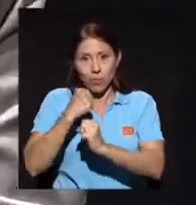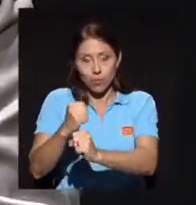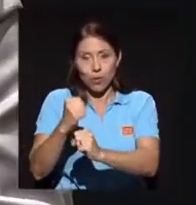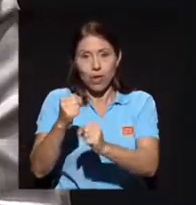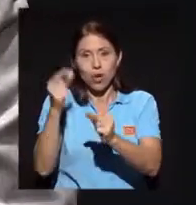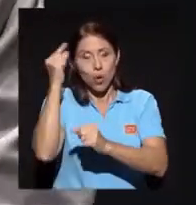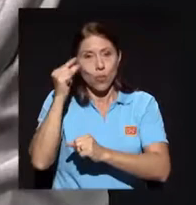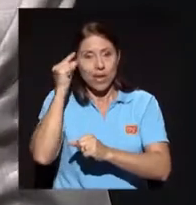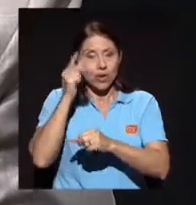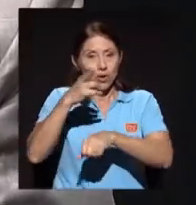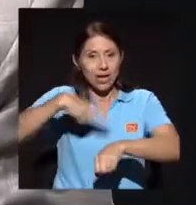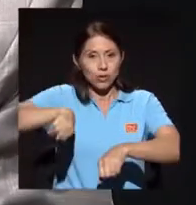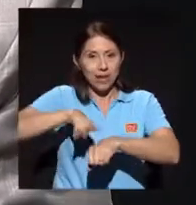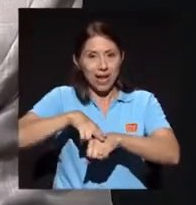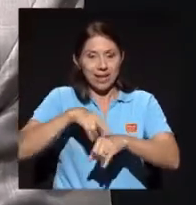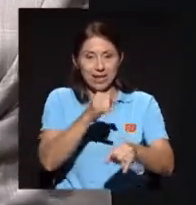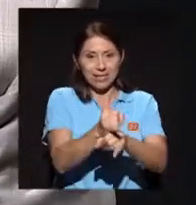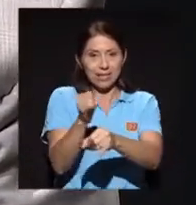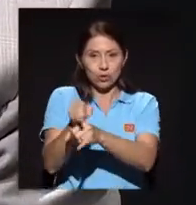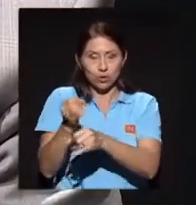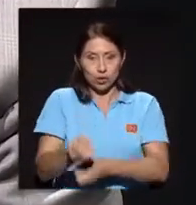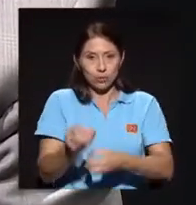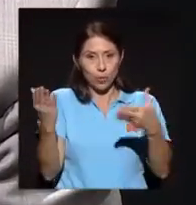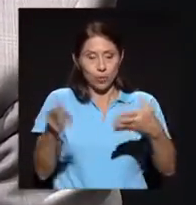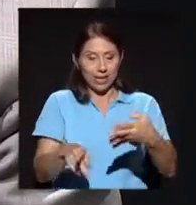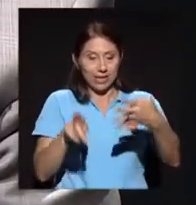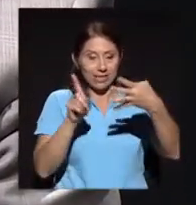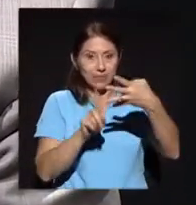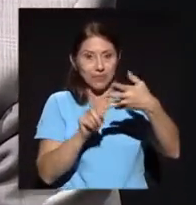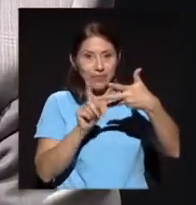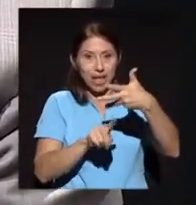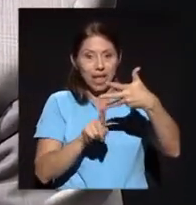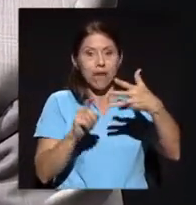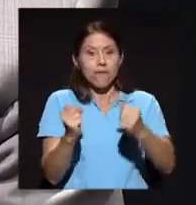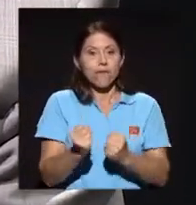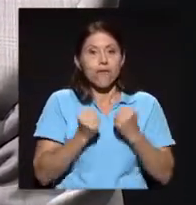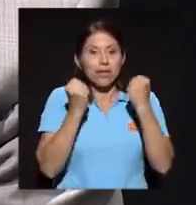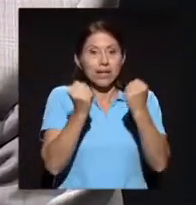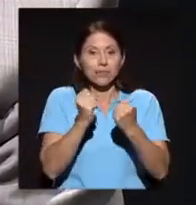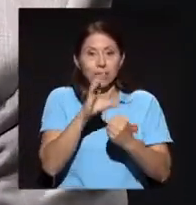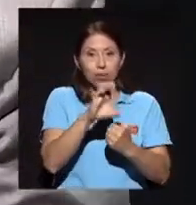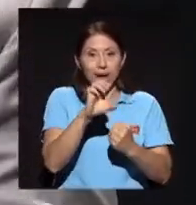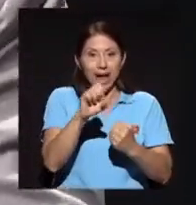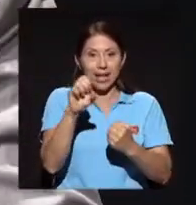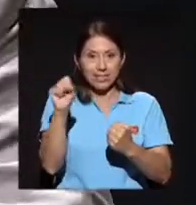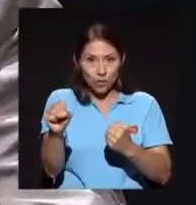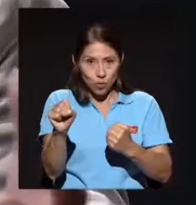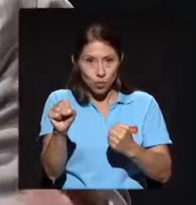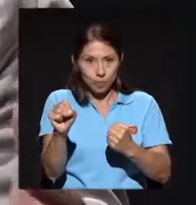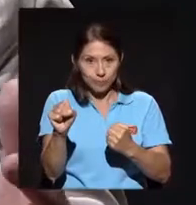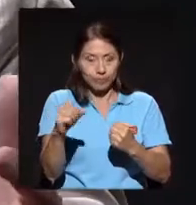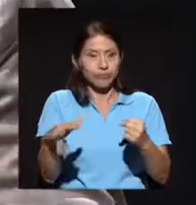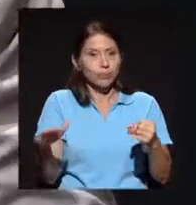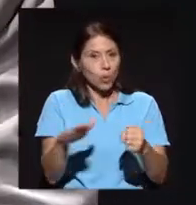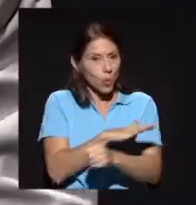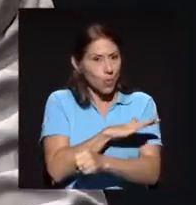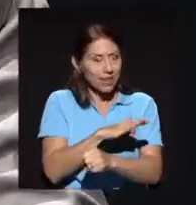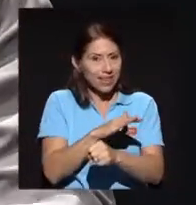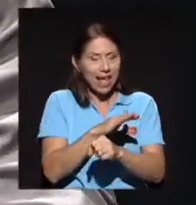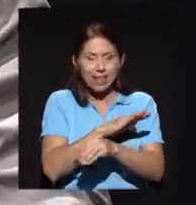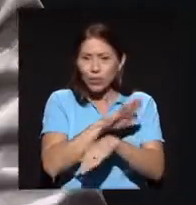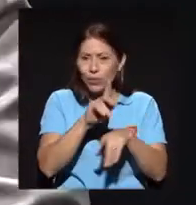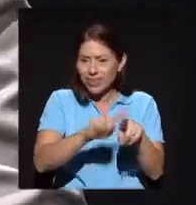nacional y las instituciones públicas viene después del fortalecimiento de la caja del seguro completando las redes de hospitales